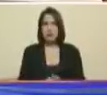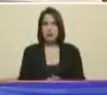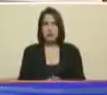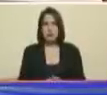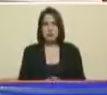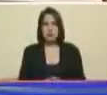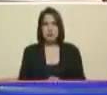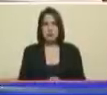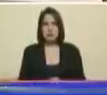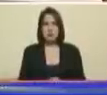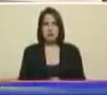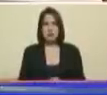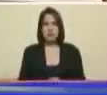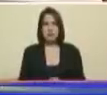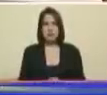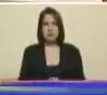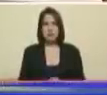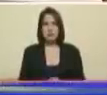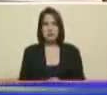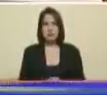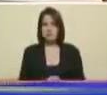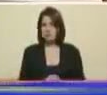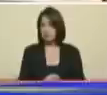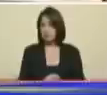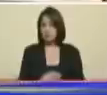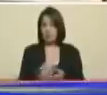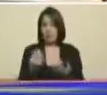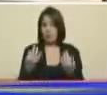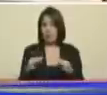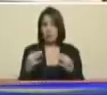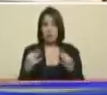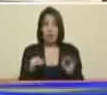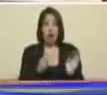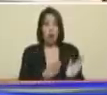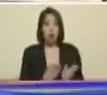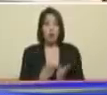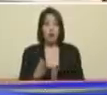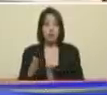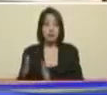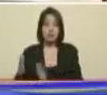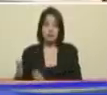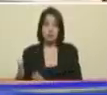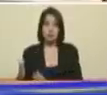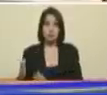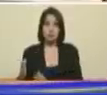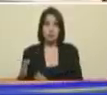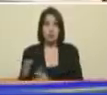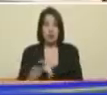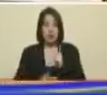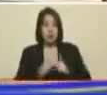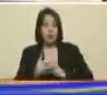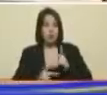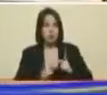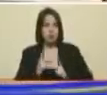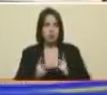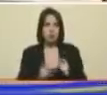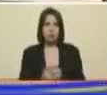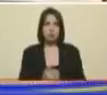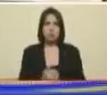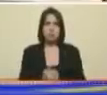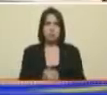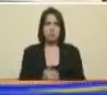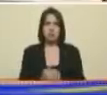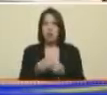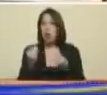tranquilo, presidente, organización e inversión, me decía Diosdado. Pero ¿cómo es eso,